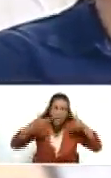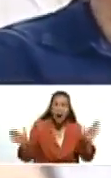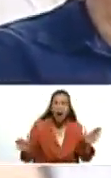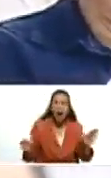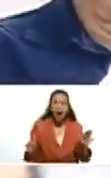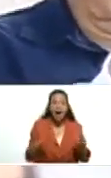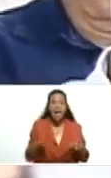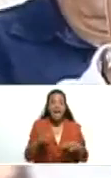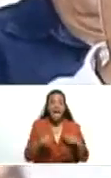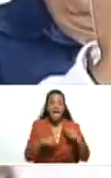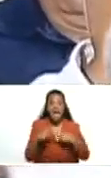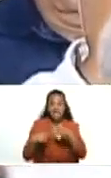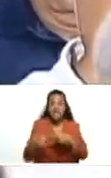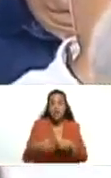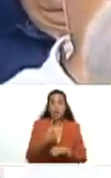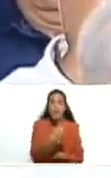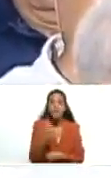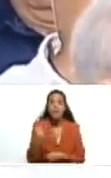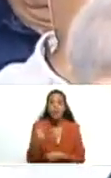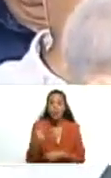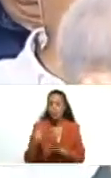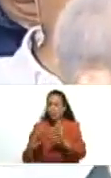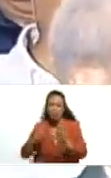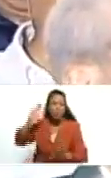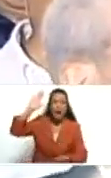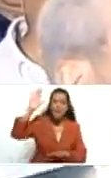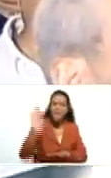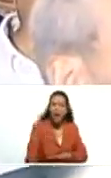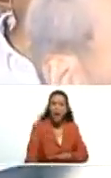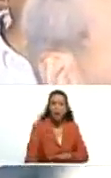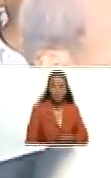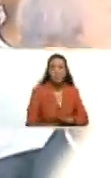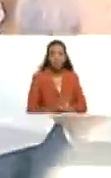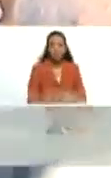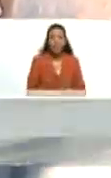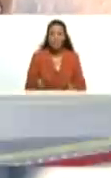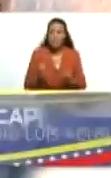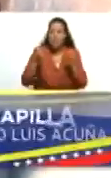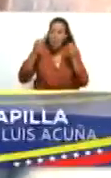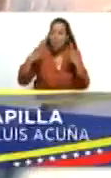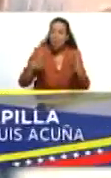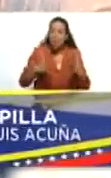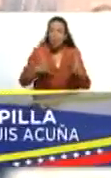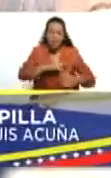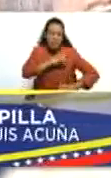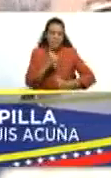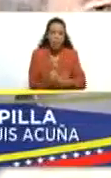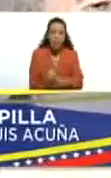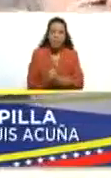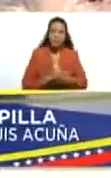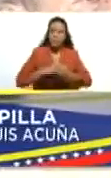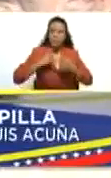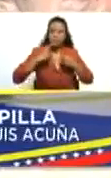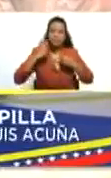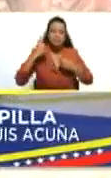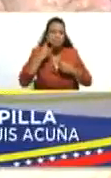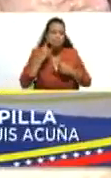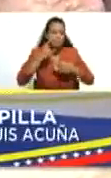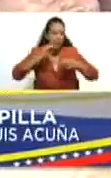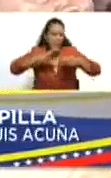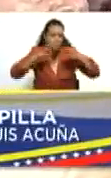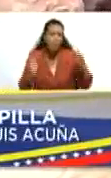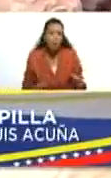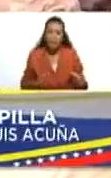que el siglo XXI llegó a Venezuela adelantado, lleno de luz, de fuerza, de energía,